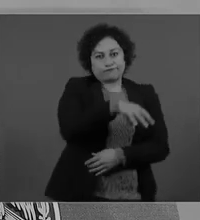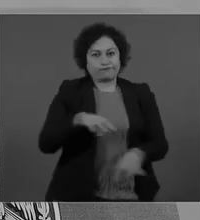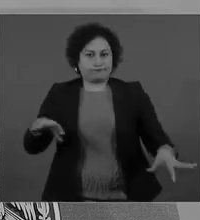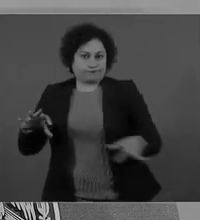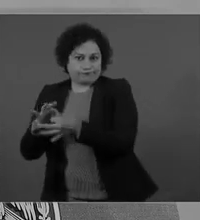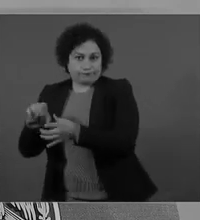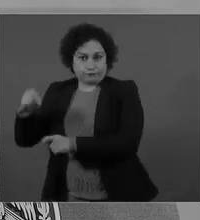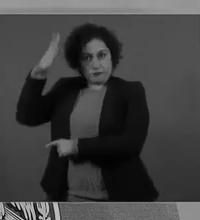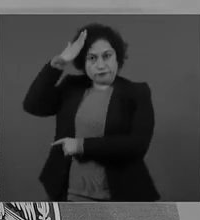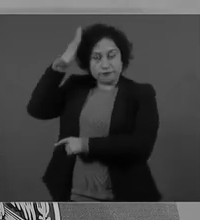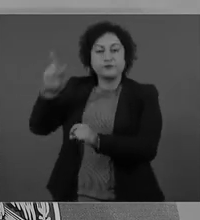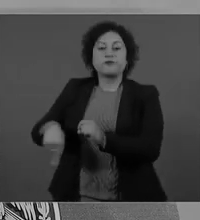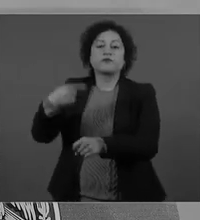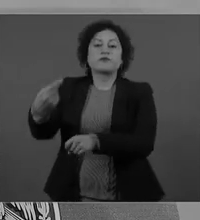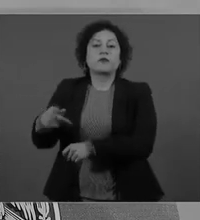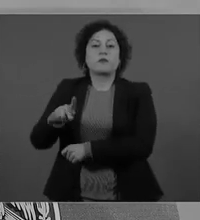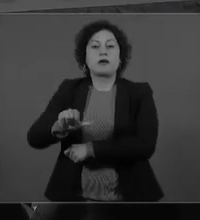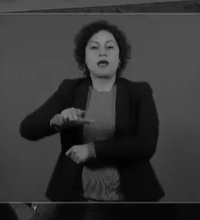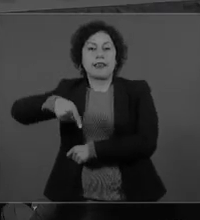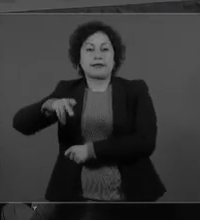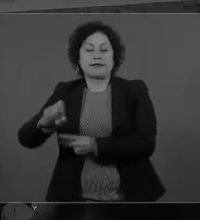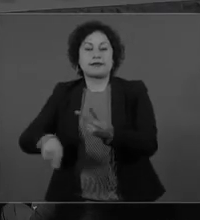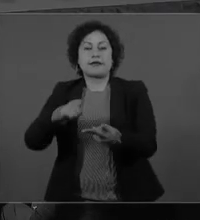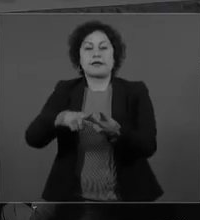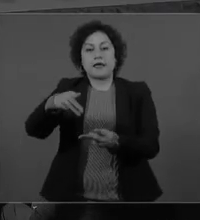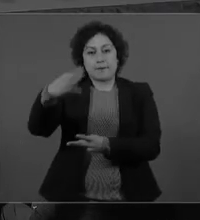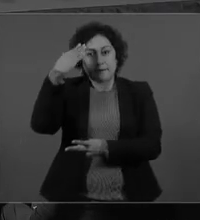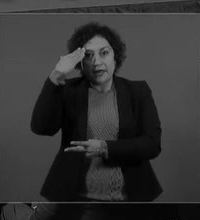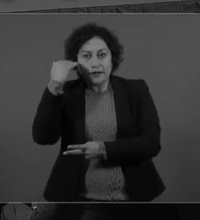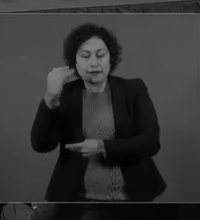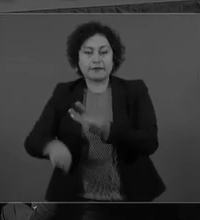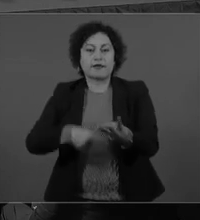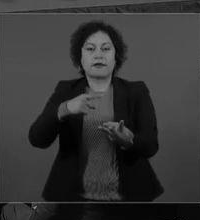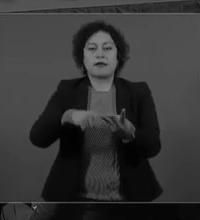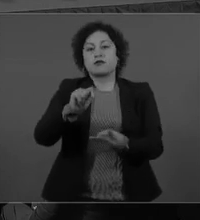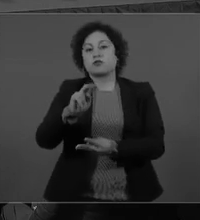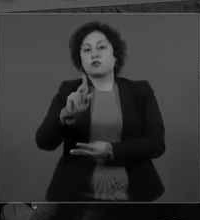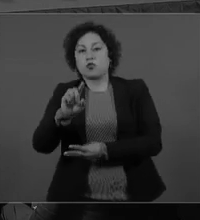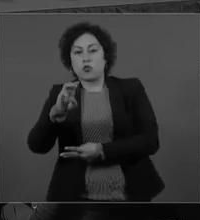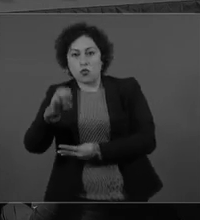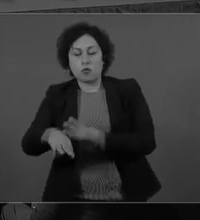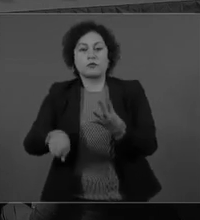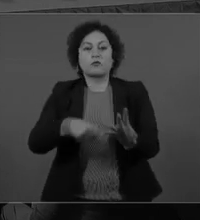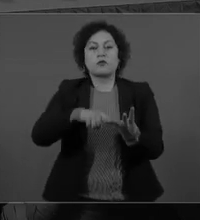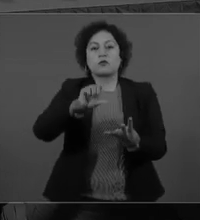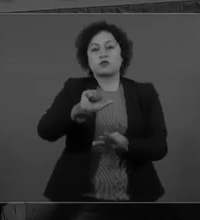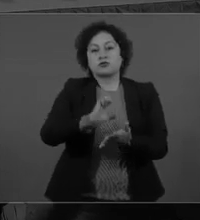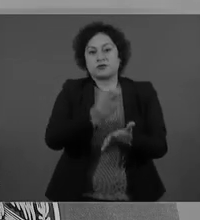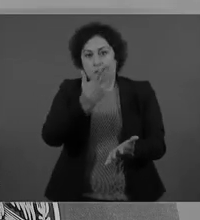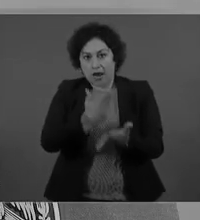El primero está en la estación Palenque, otro en la cochera de Mérida, otro en la cochera de Tulum y otro en el taller y cochera de